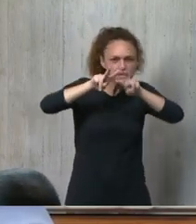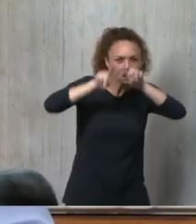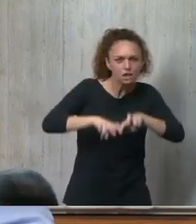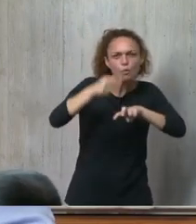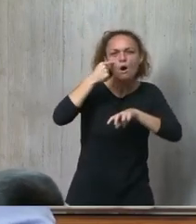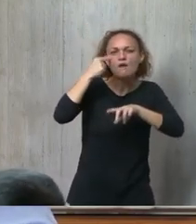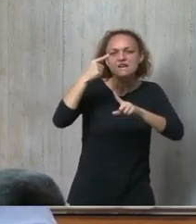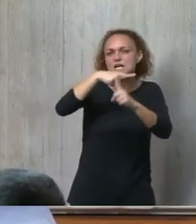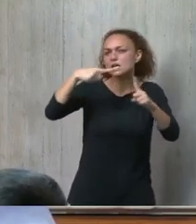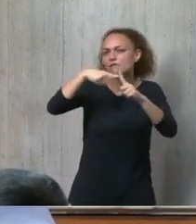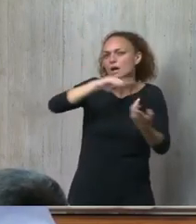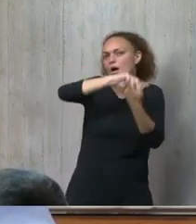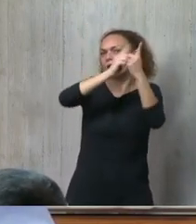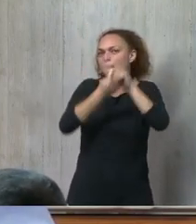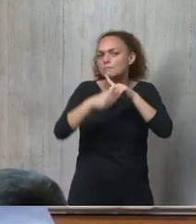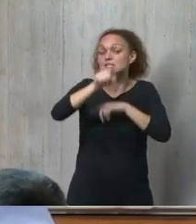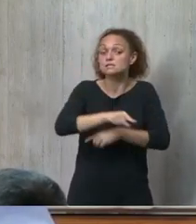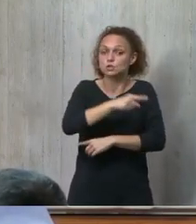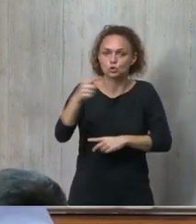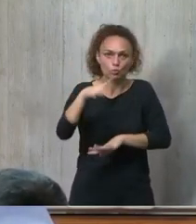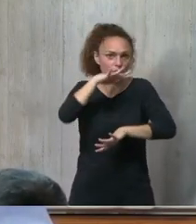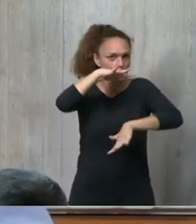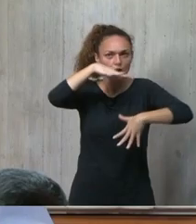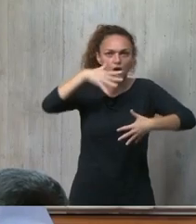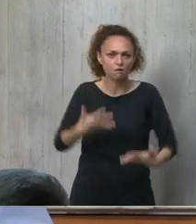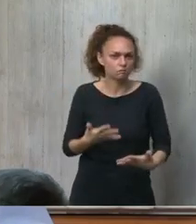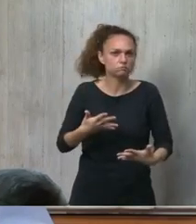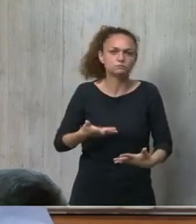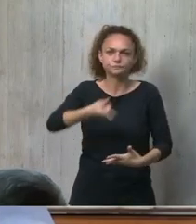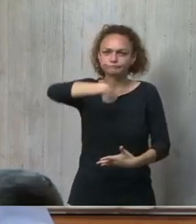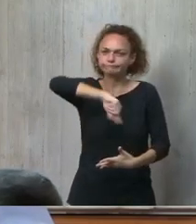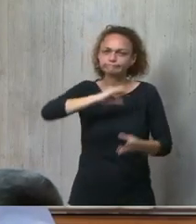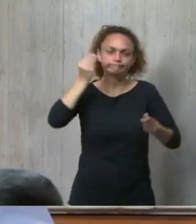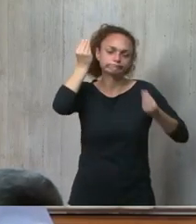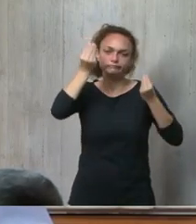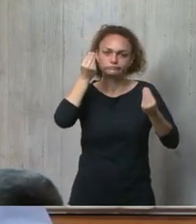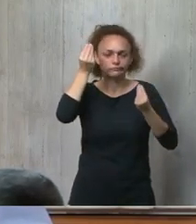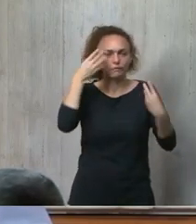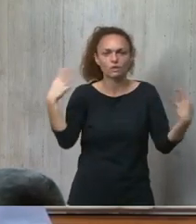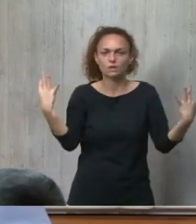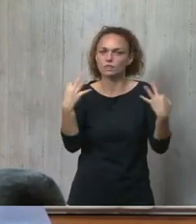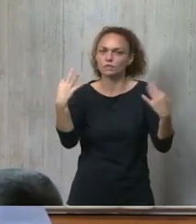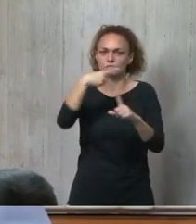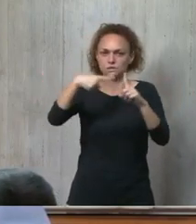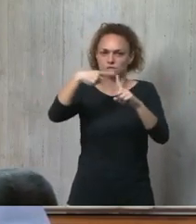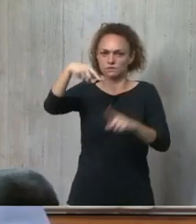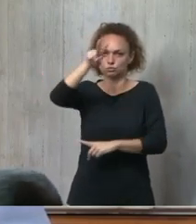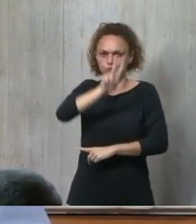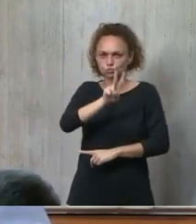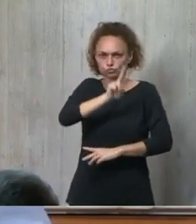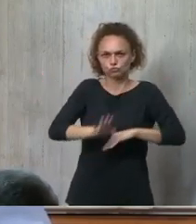este momento hemos considerado que es procedente mantener el nivel 2.